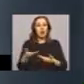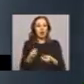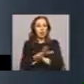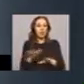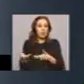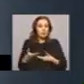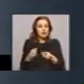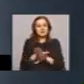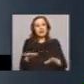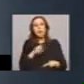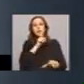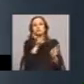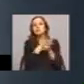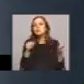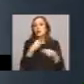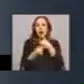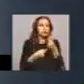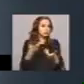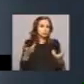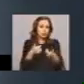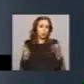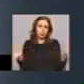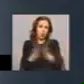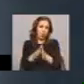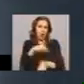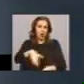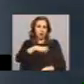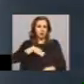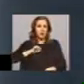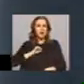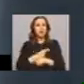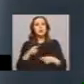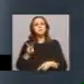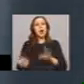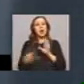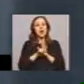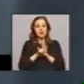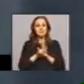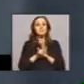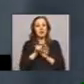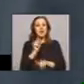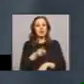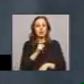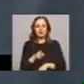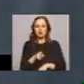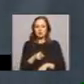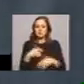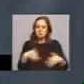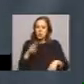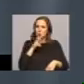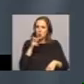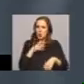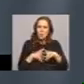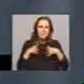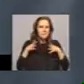pues en cualquier lugar de España pues este crío pues podía desaparecer, porque había una segunda ley que sí, esa era también la que